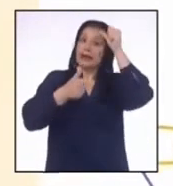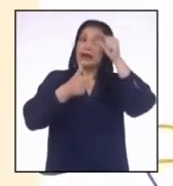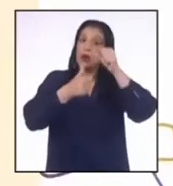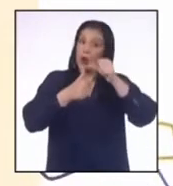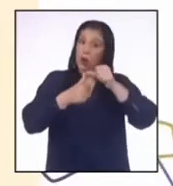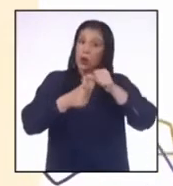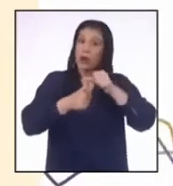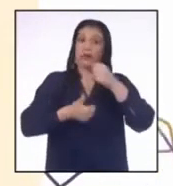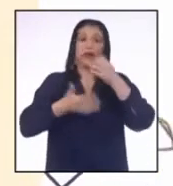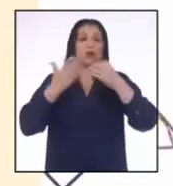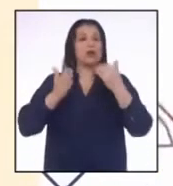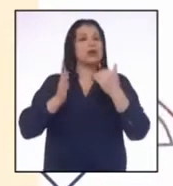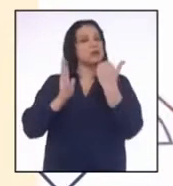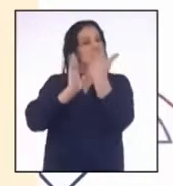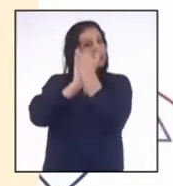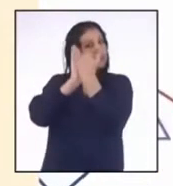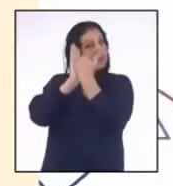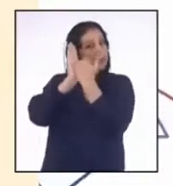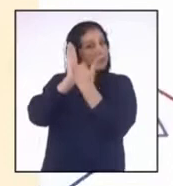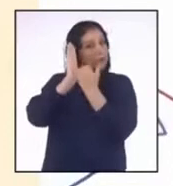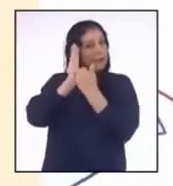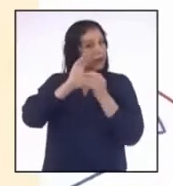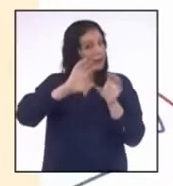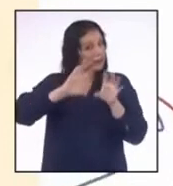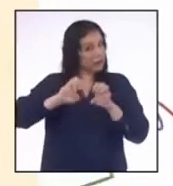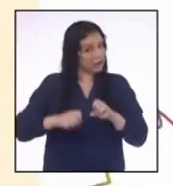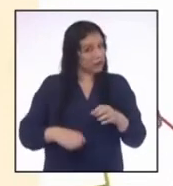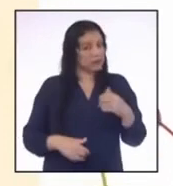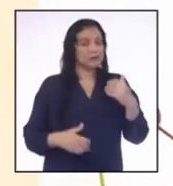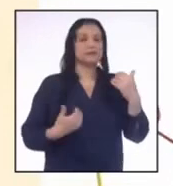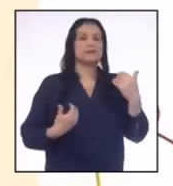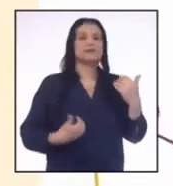¿Recuerdan los criterios?